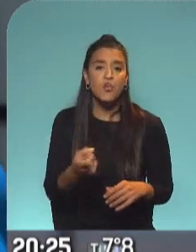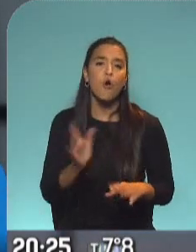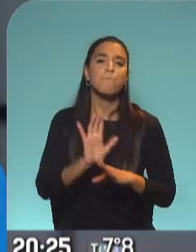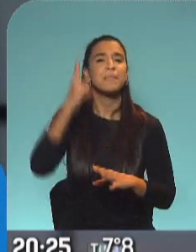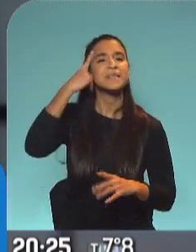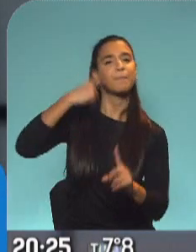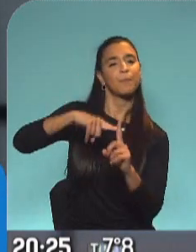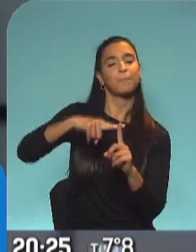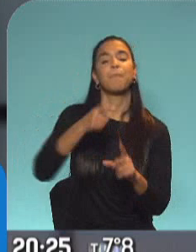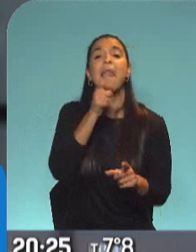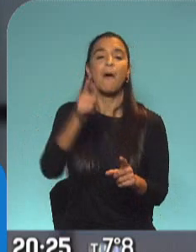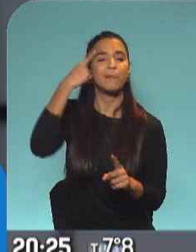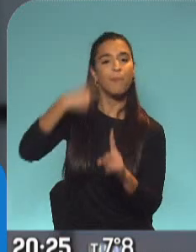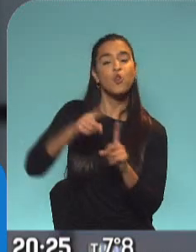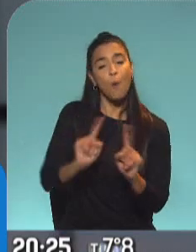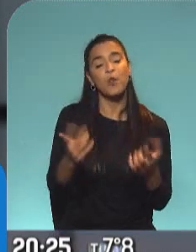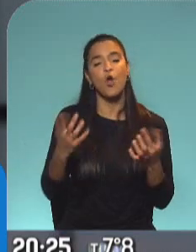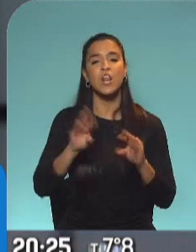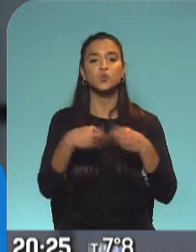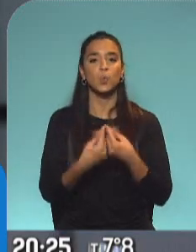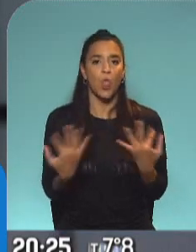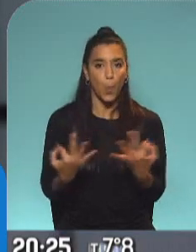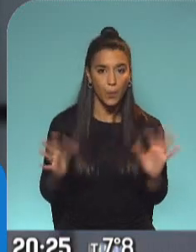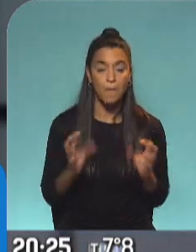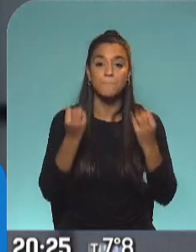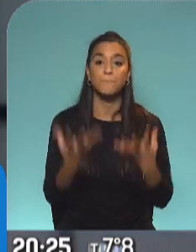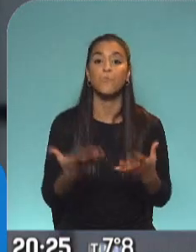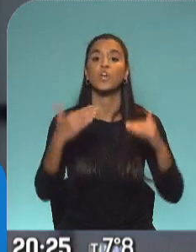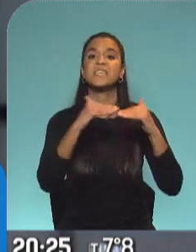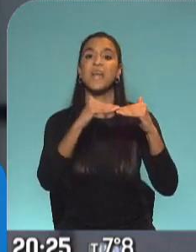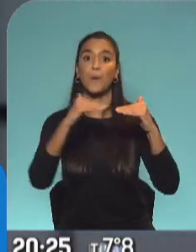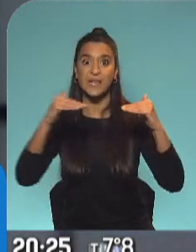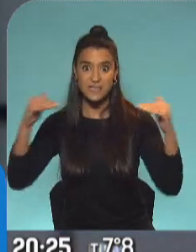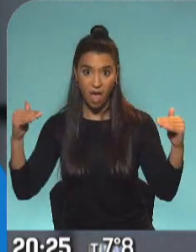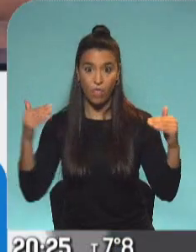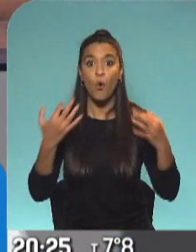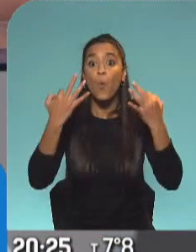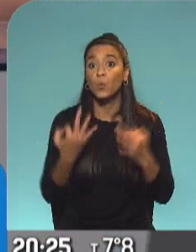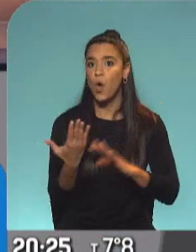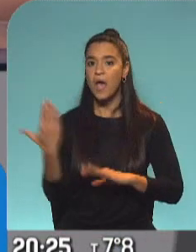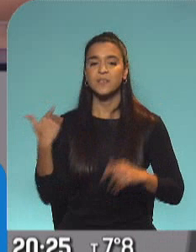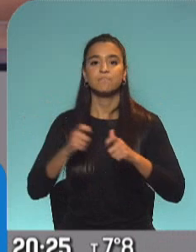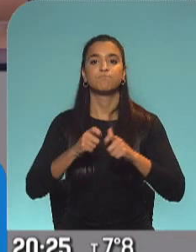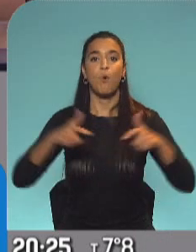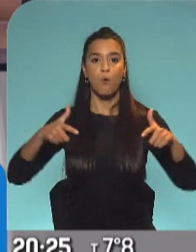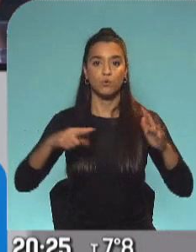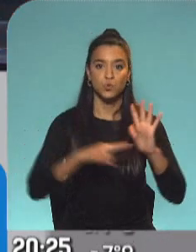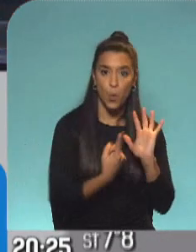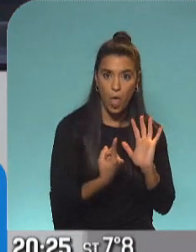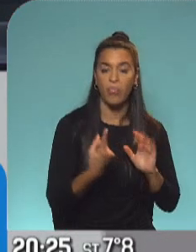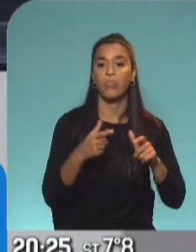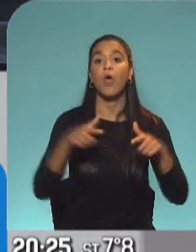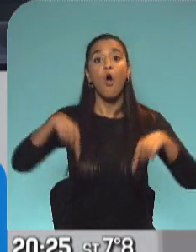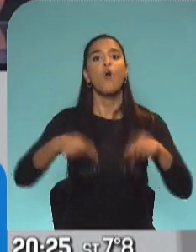o no usó la palabra optimistas, pero dijo, bueno, tenemos buenos resultados hasta ahora porque los casos vienen estabilizados. Justo ayer tuvimos más casos en la ciudad de Buenos Aires,